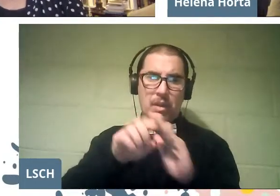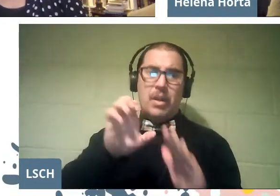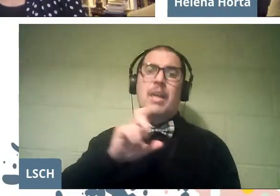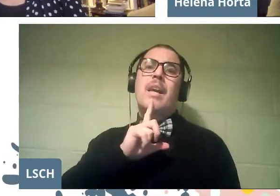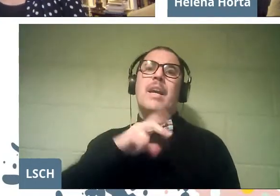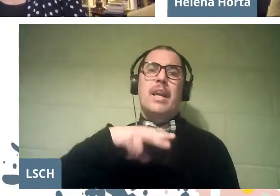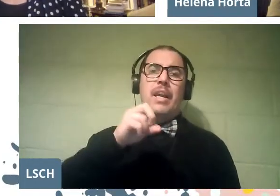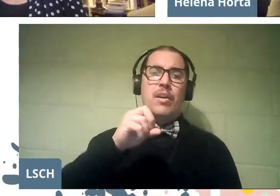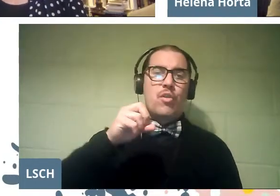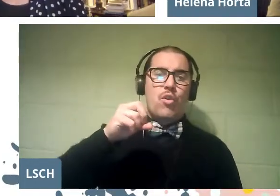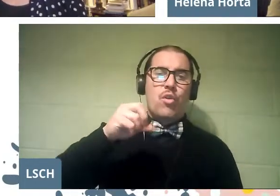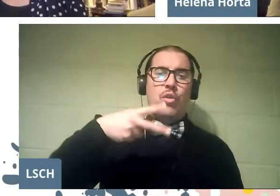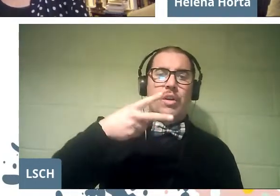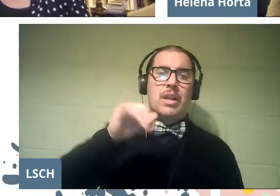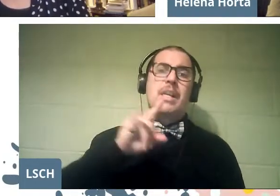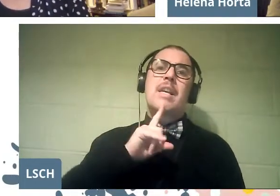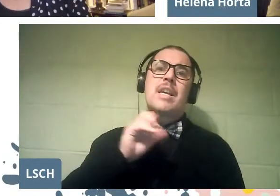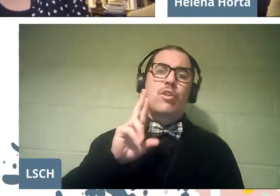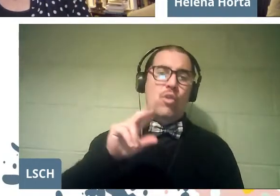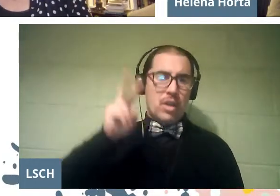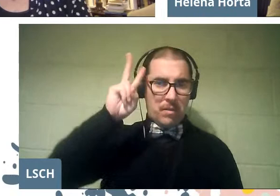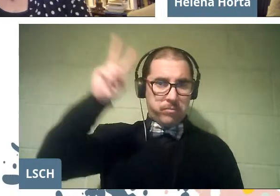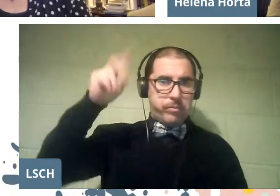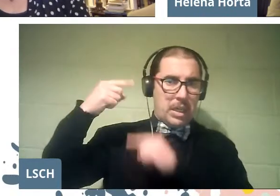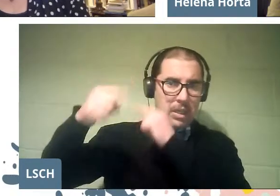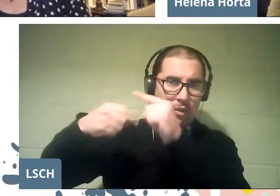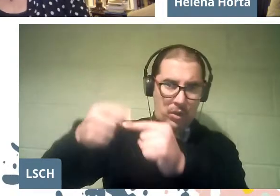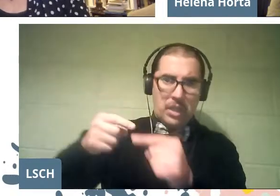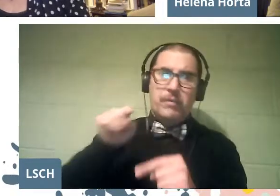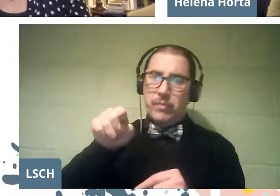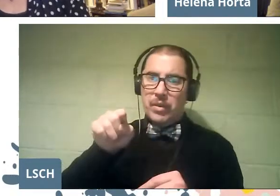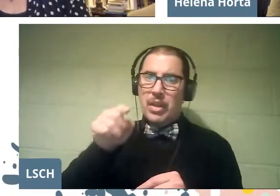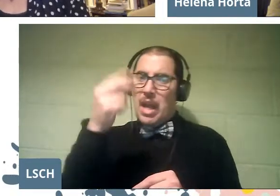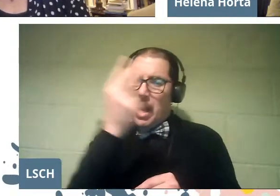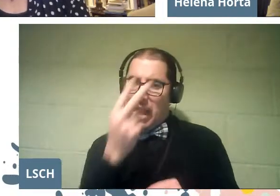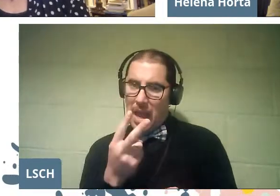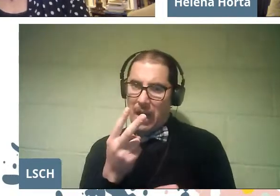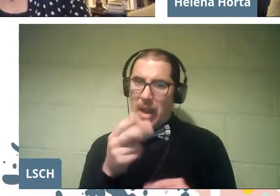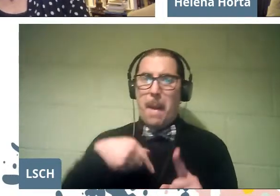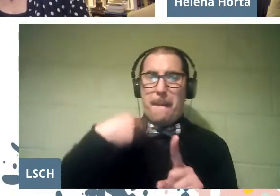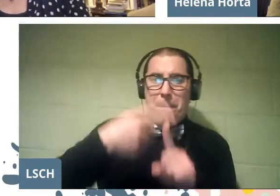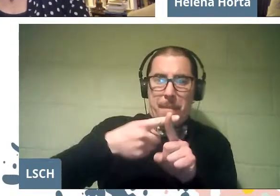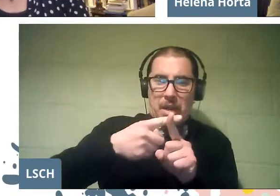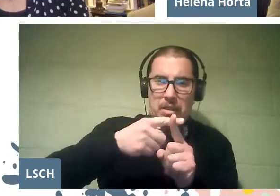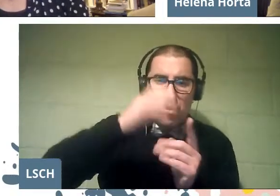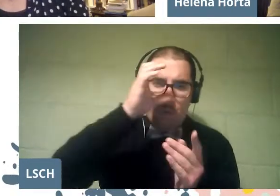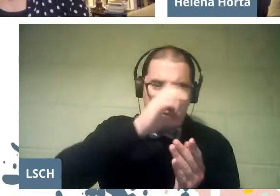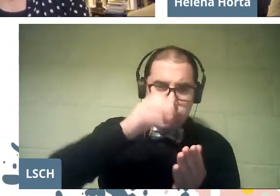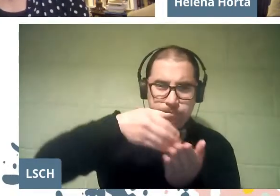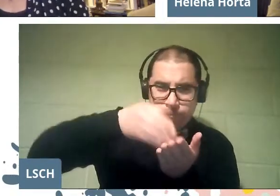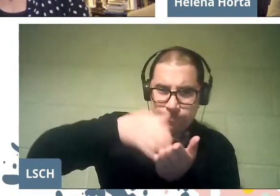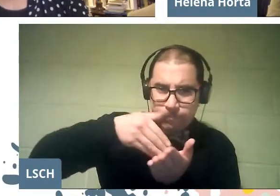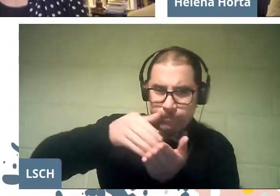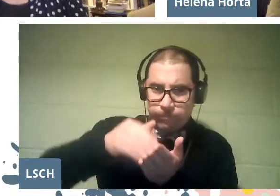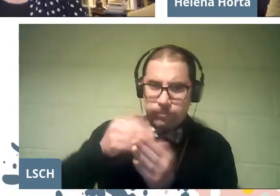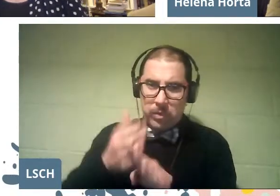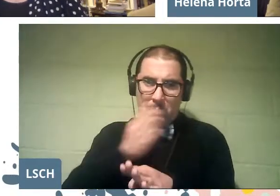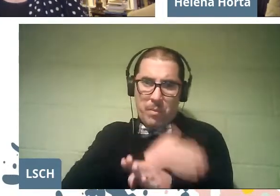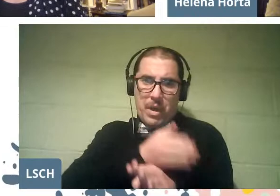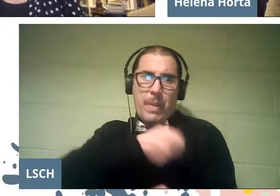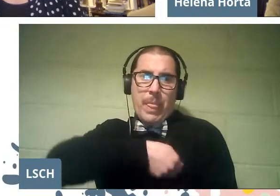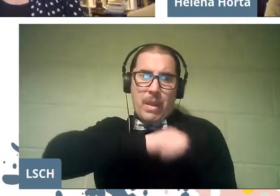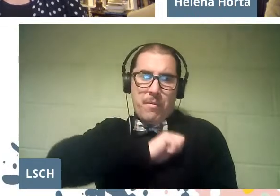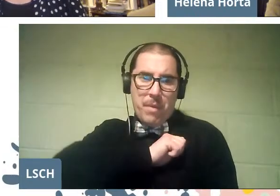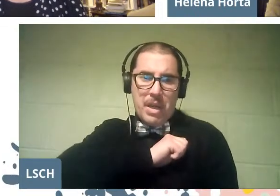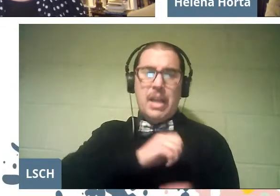Etnohistoria. Su área de especialización es el arte y la arqueología prehispánica del área